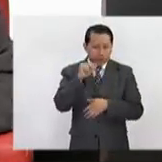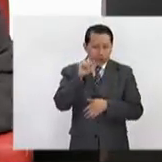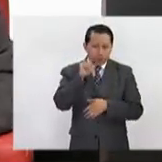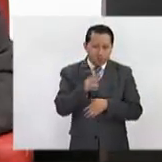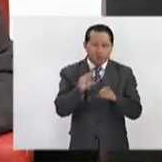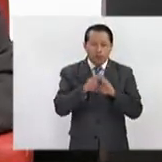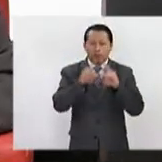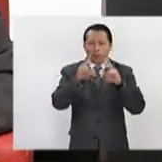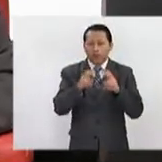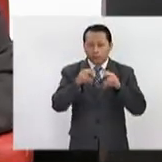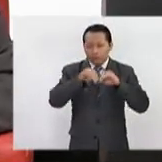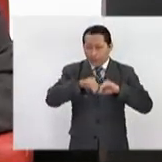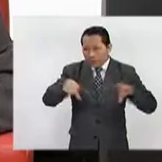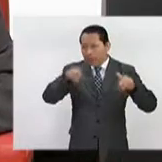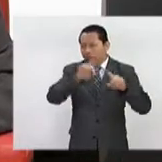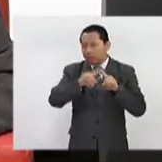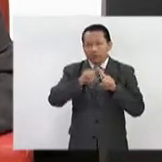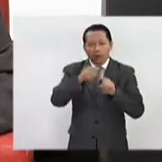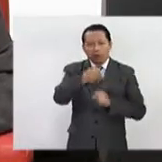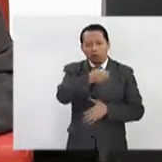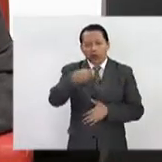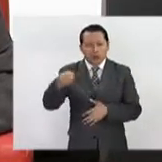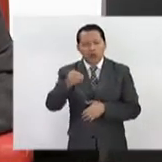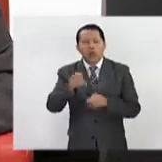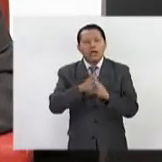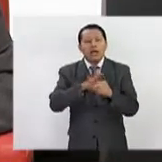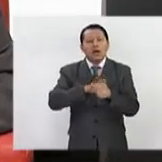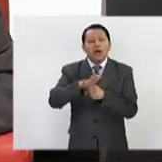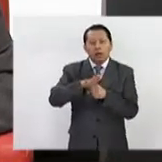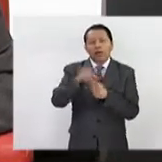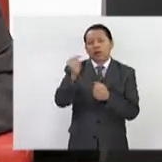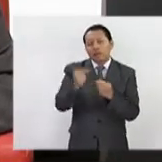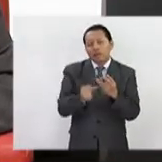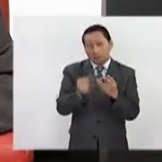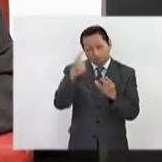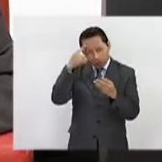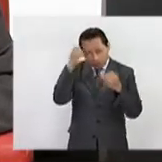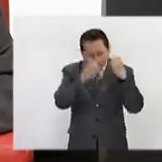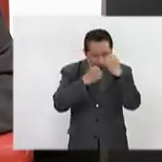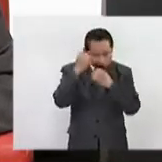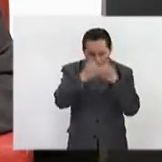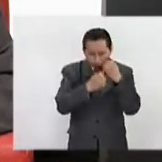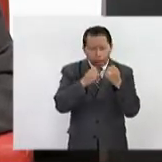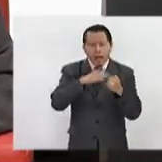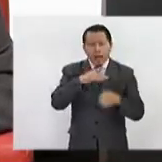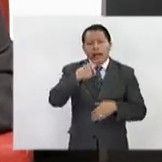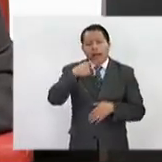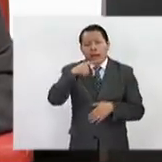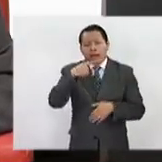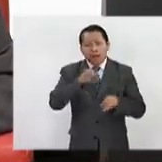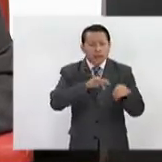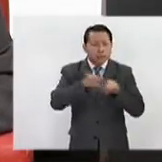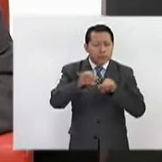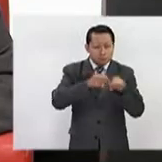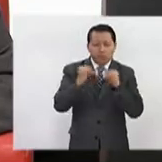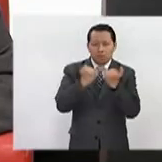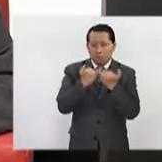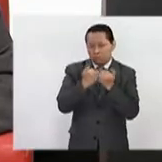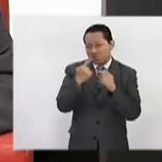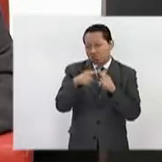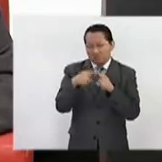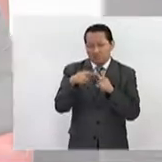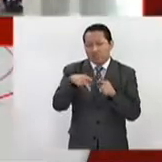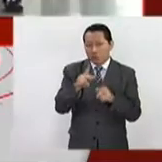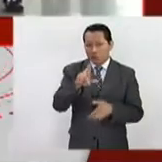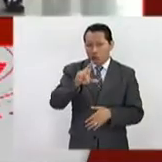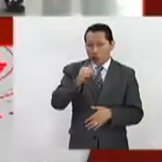el tema de los medios, en el tema de las organizaciones, cuáles fueron los parámetros para evaluar. Había quejas a su desempeño, había objeciones, pero nunca